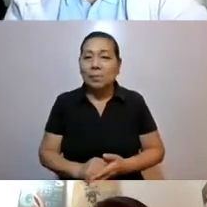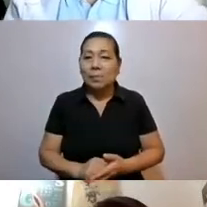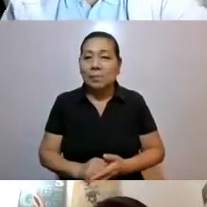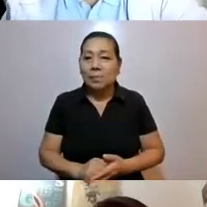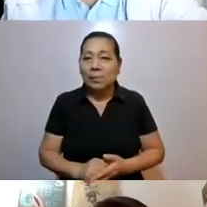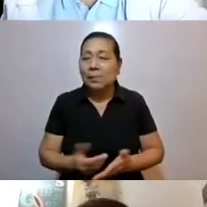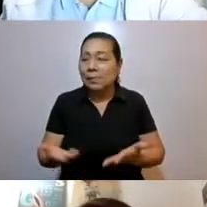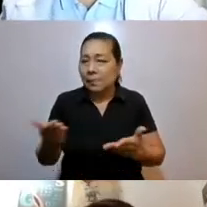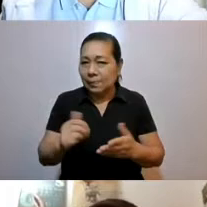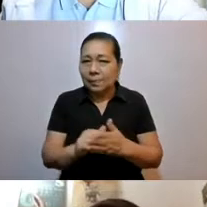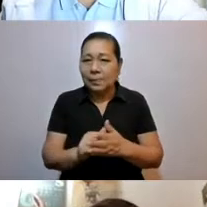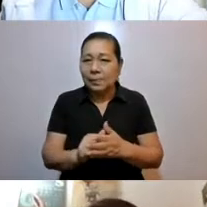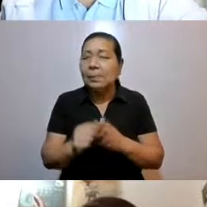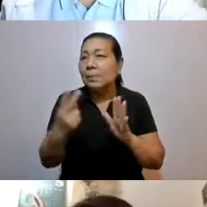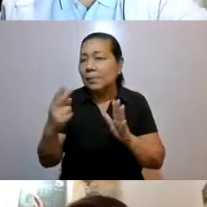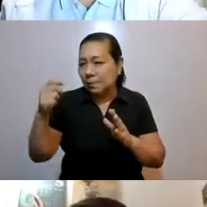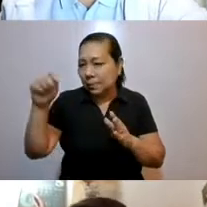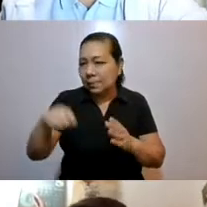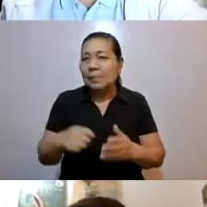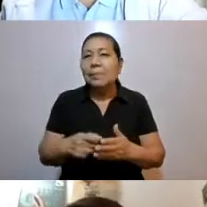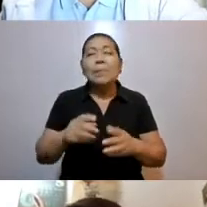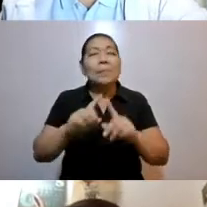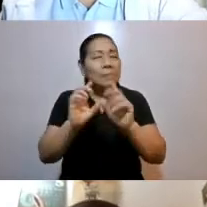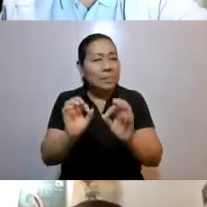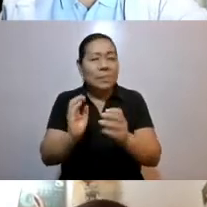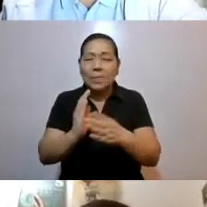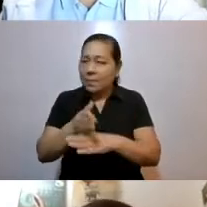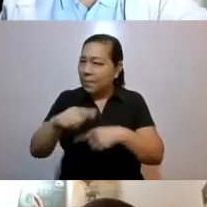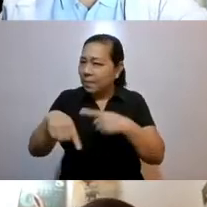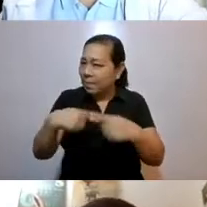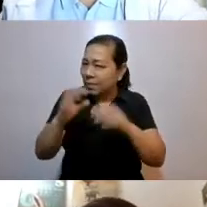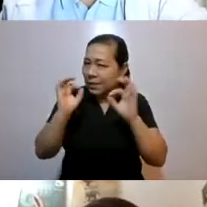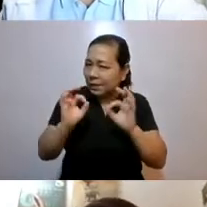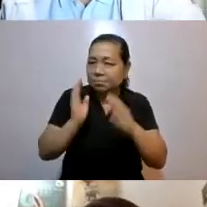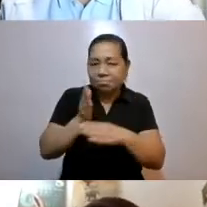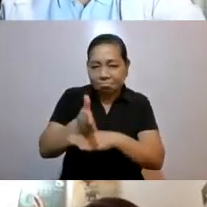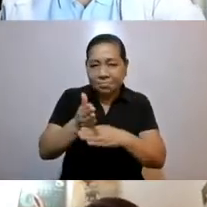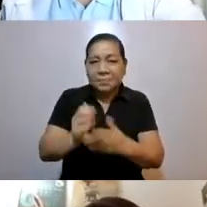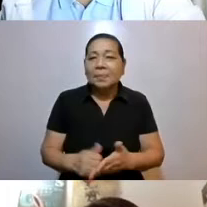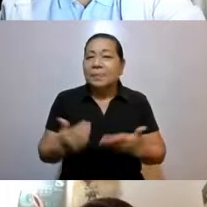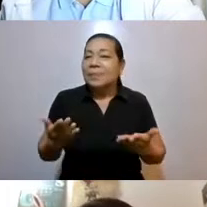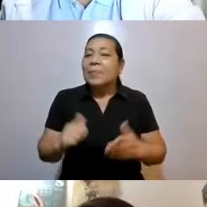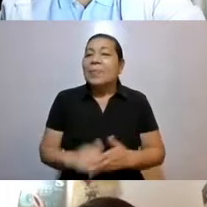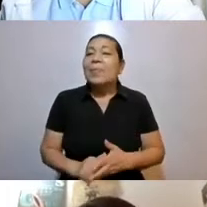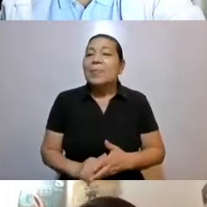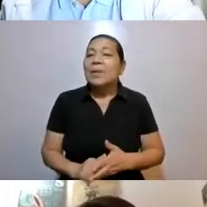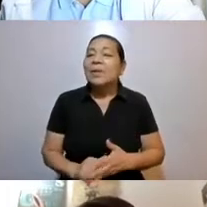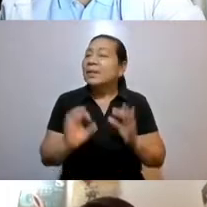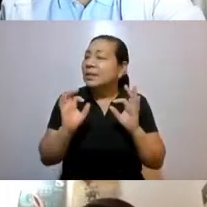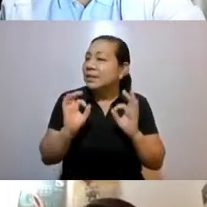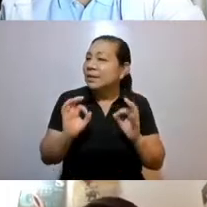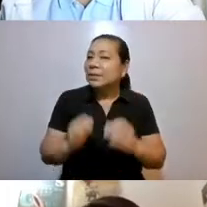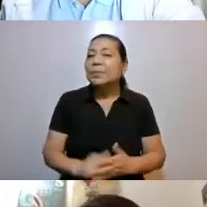aproximadamente dedico 70% de mis consultas diarias. Y bueno, con cierta